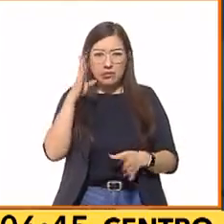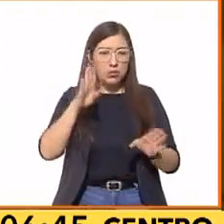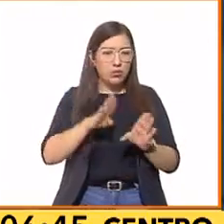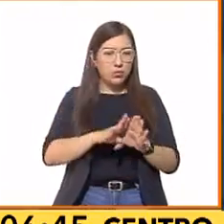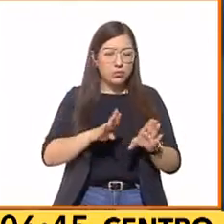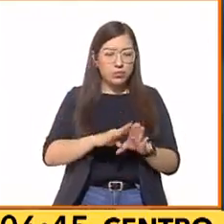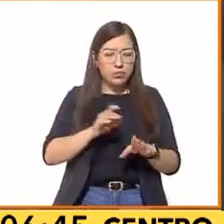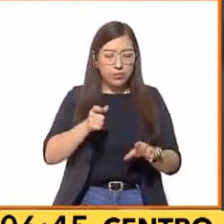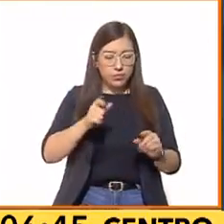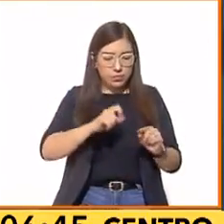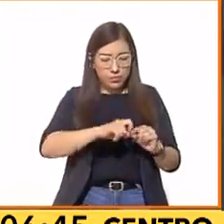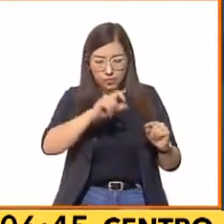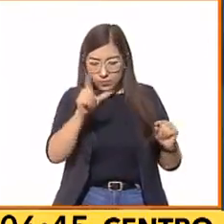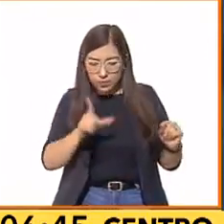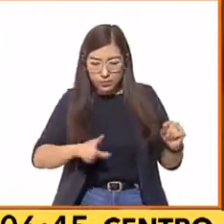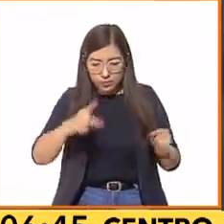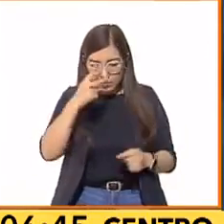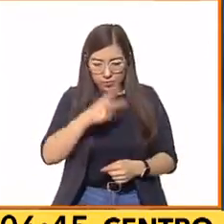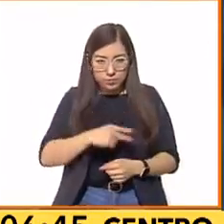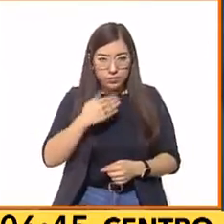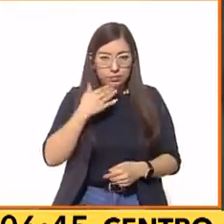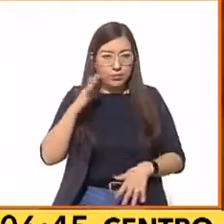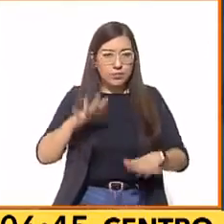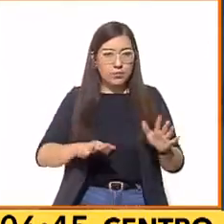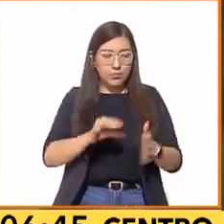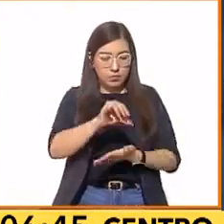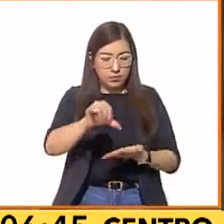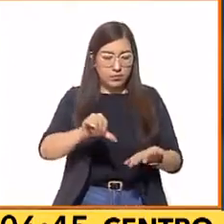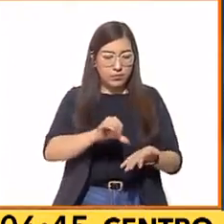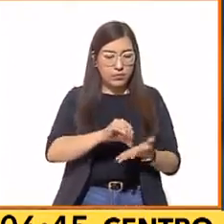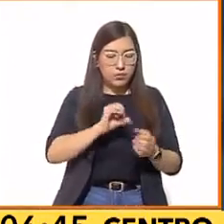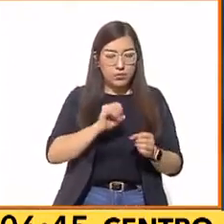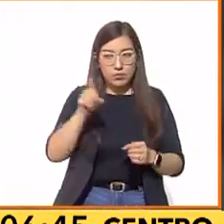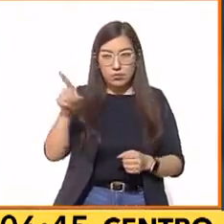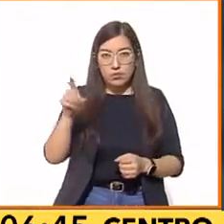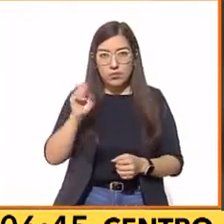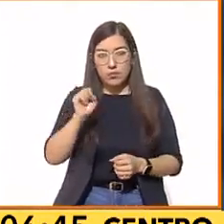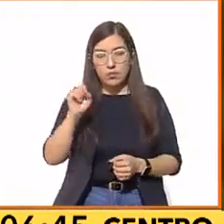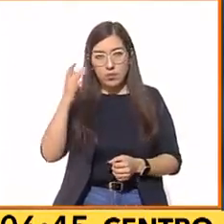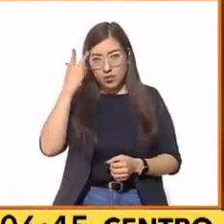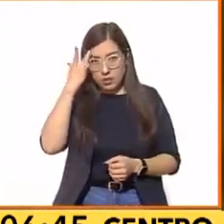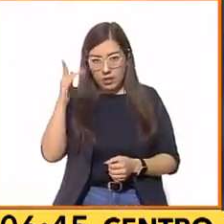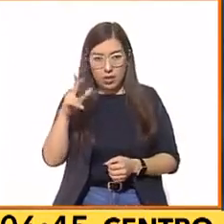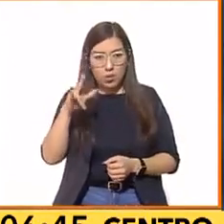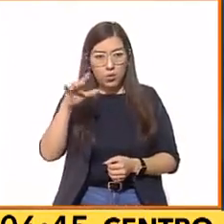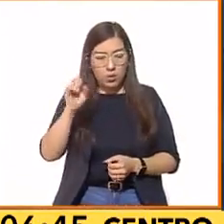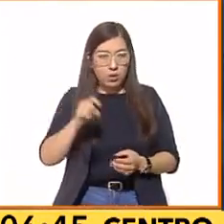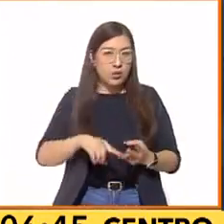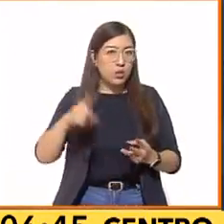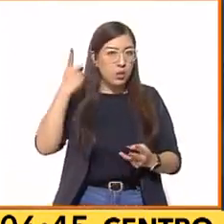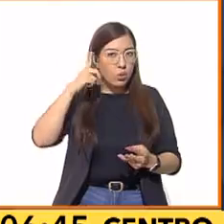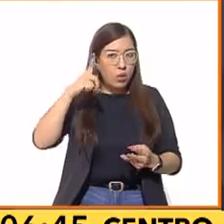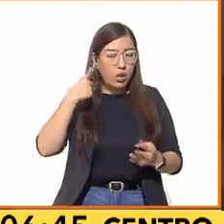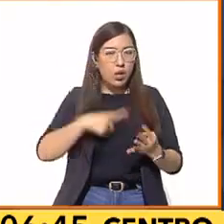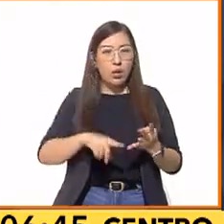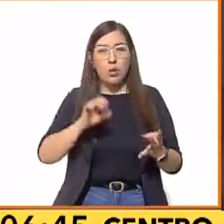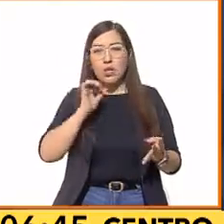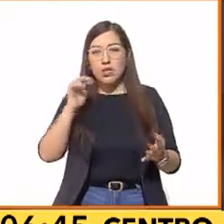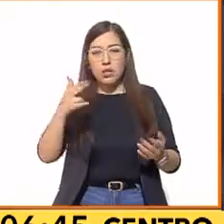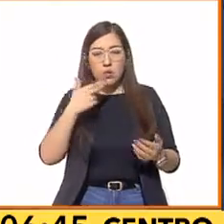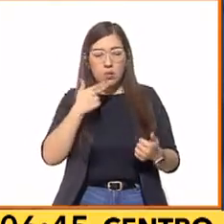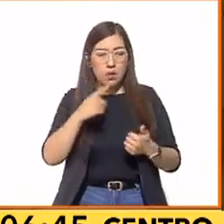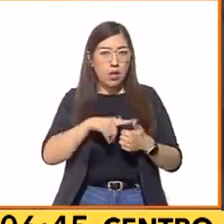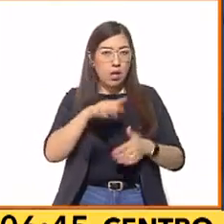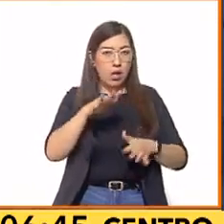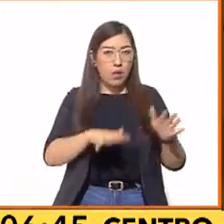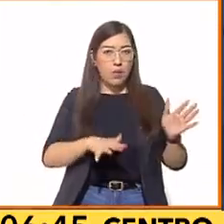a veces estaba en el centro de la república, estaba en San Luis, a veces estaba en Durango, a veces estaba en Chihuahua, a veces tuvo que